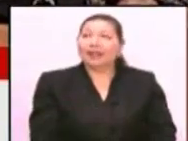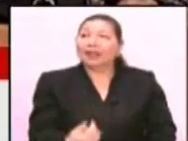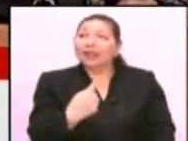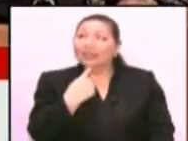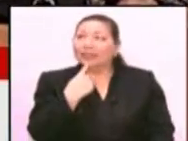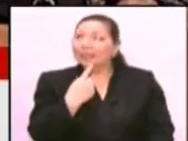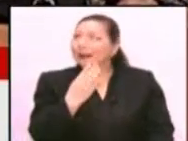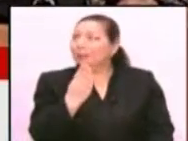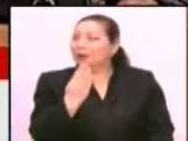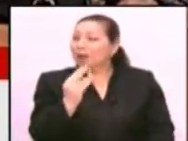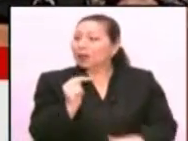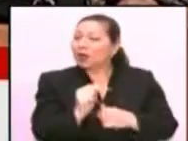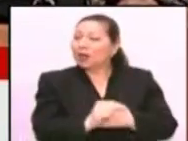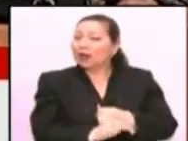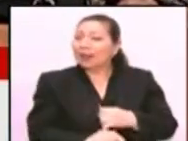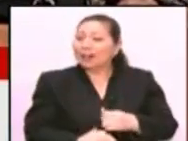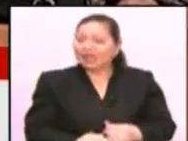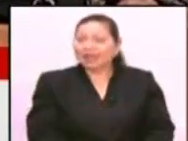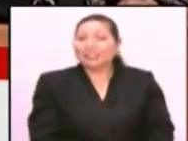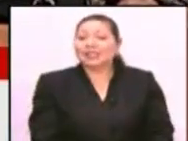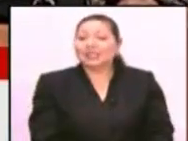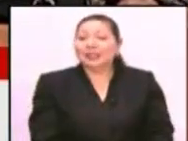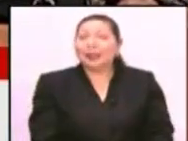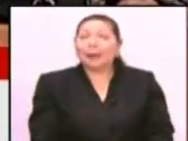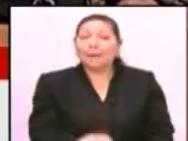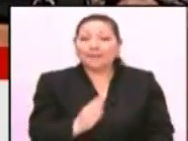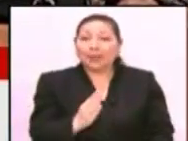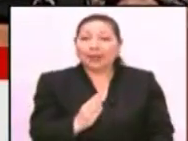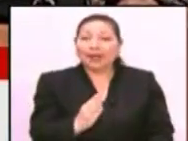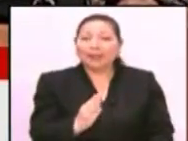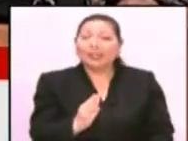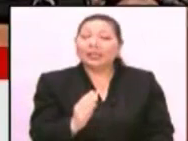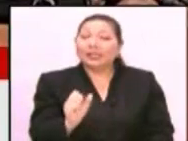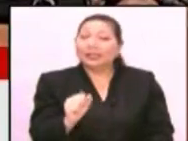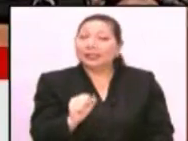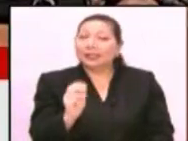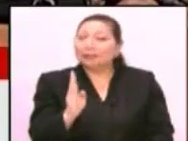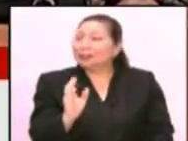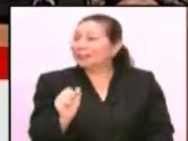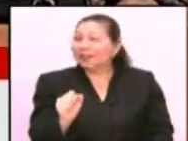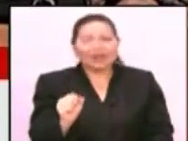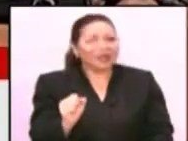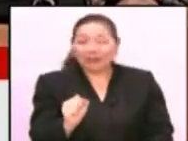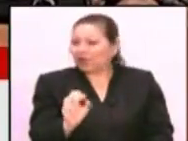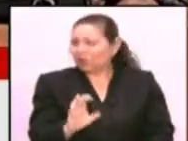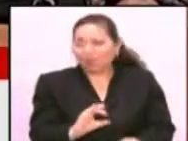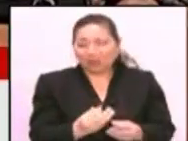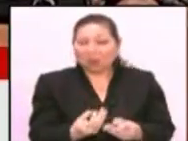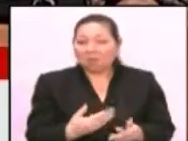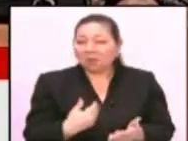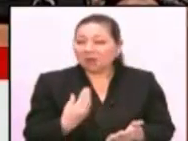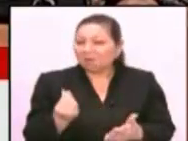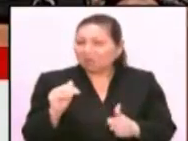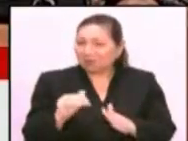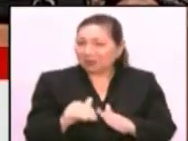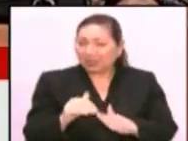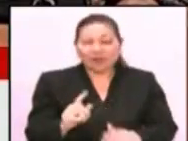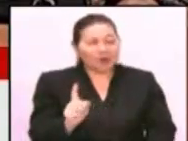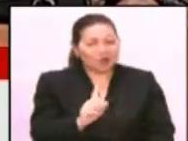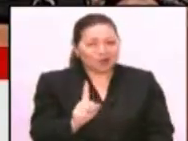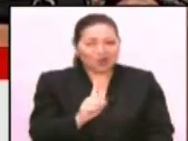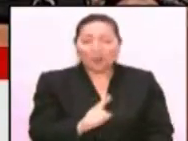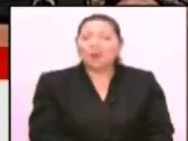establece que el Banco de la Nación y la banca con SBS le apertura cuentas especiales, no para que los familiares le puedan depositar al interno,